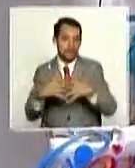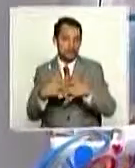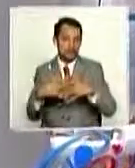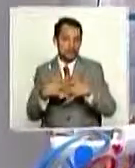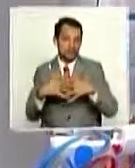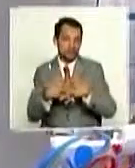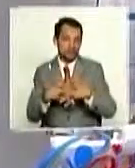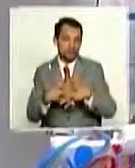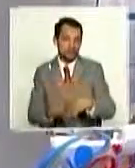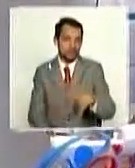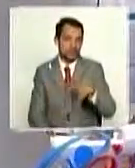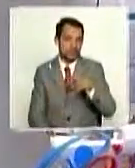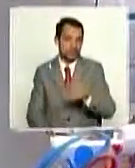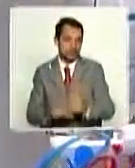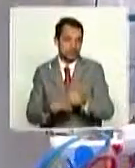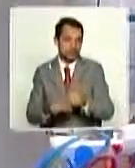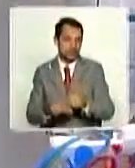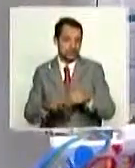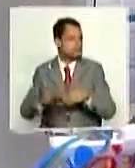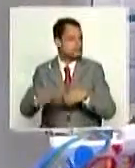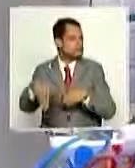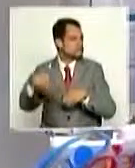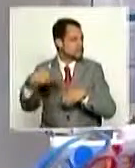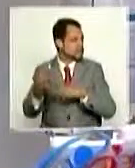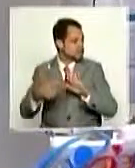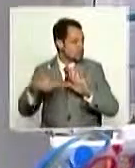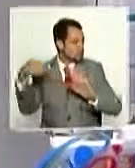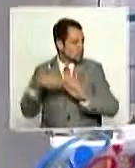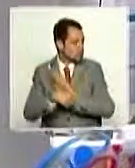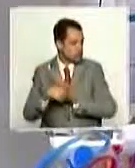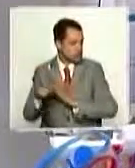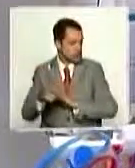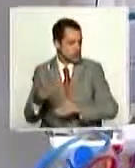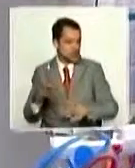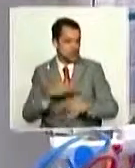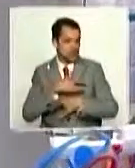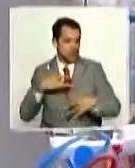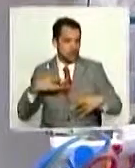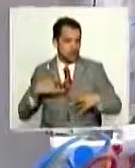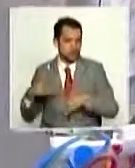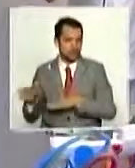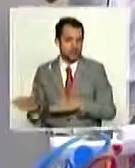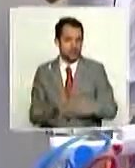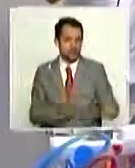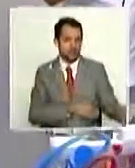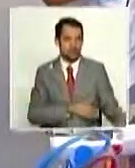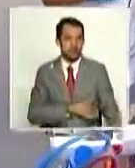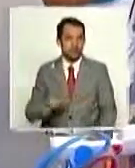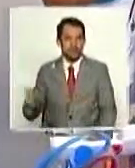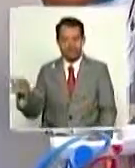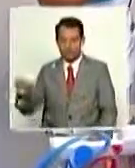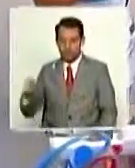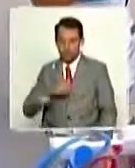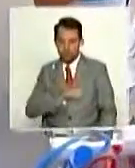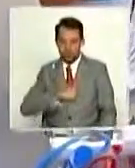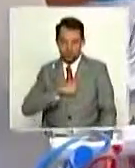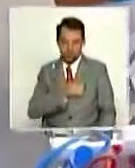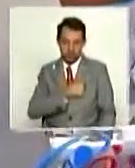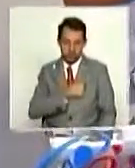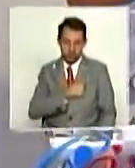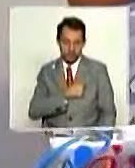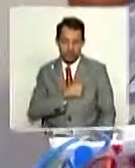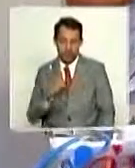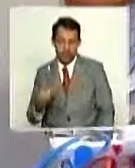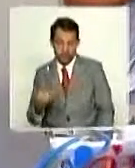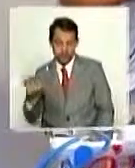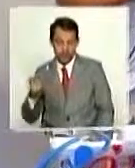una manera más allá de lo que vemos clínicamente. Don Abelardo, nosotros te recomendamos tomar una